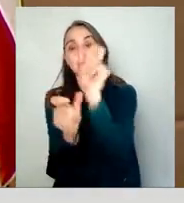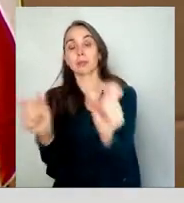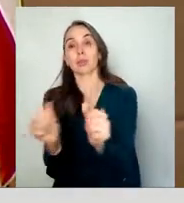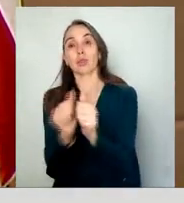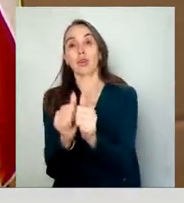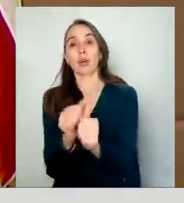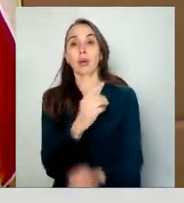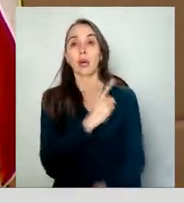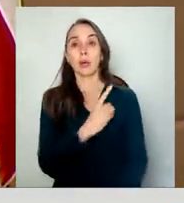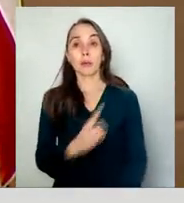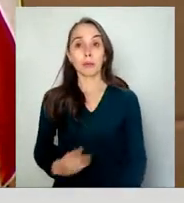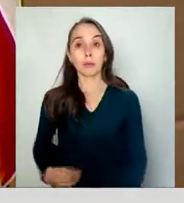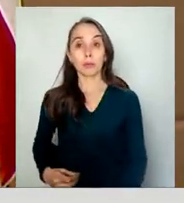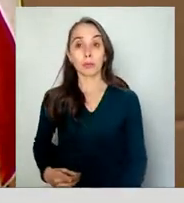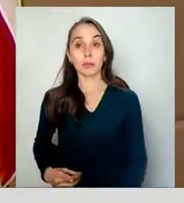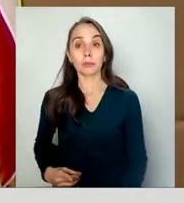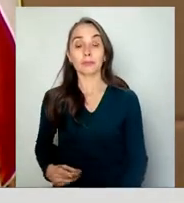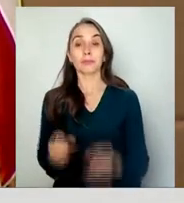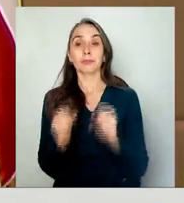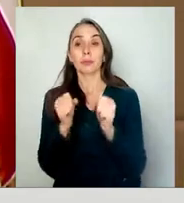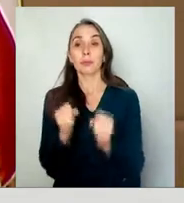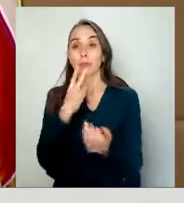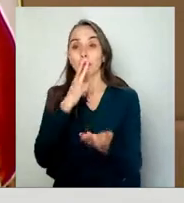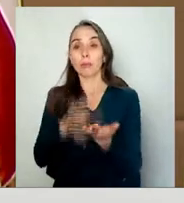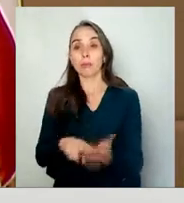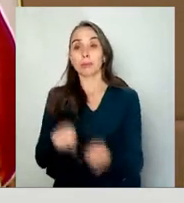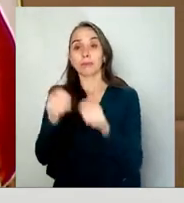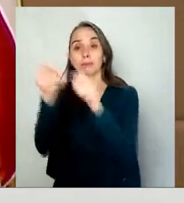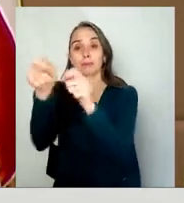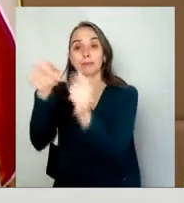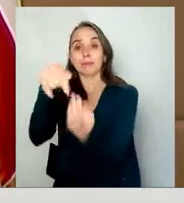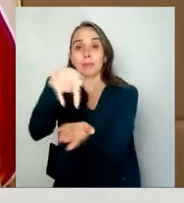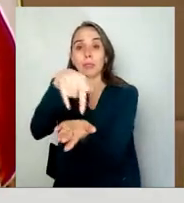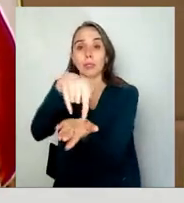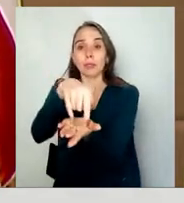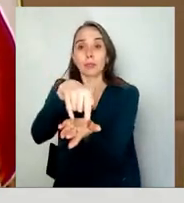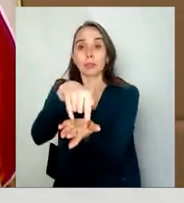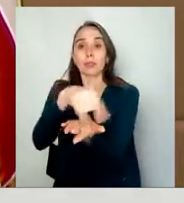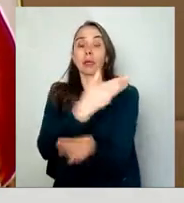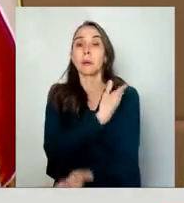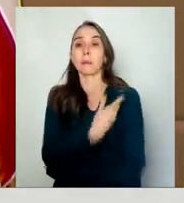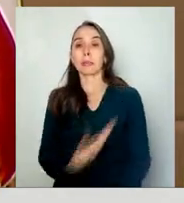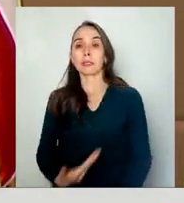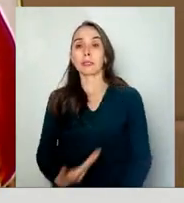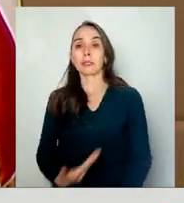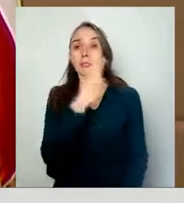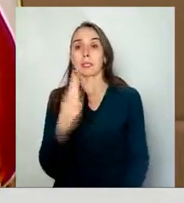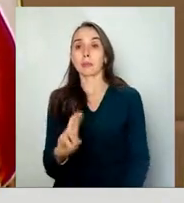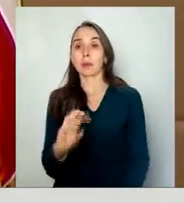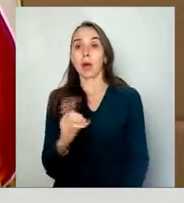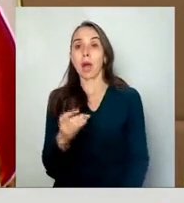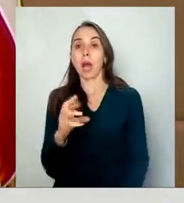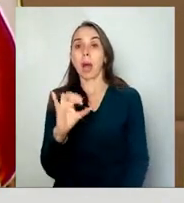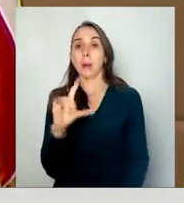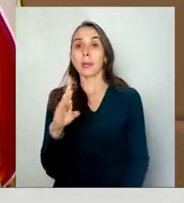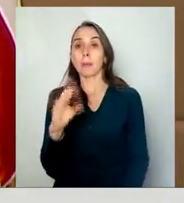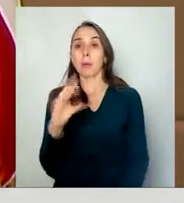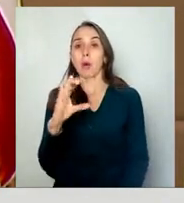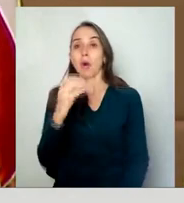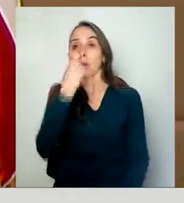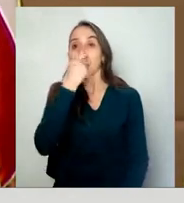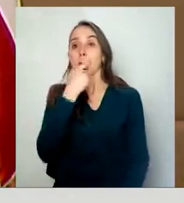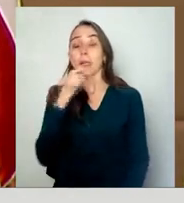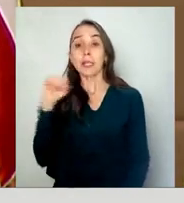que podamos oficiar como Congreso Nacional al presidente de la república Gabriel borich a propósito de la situación que hoy